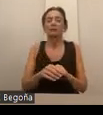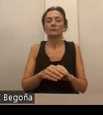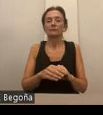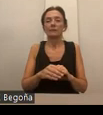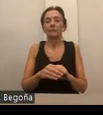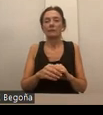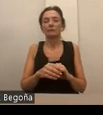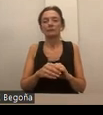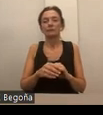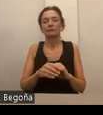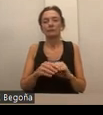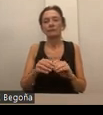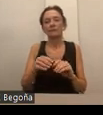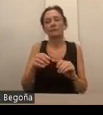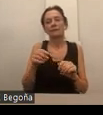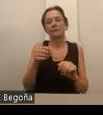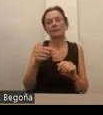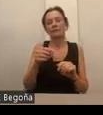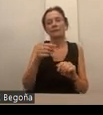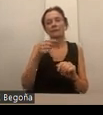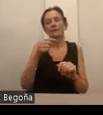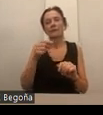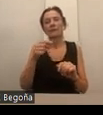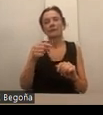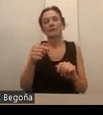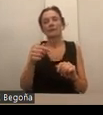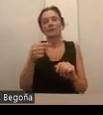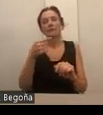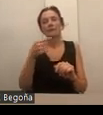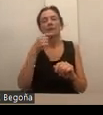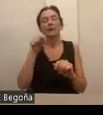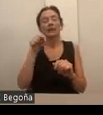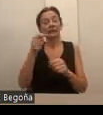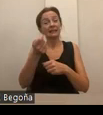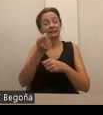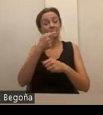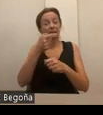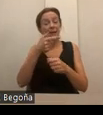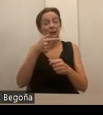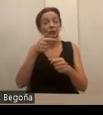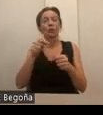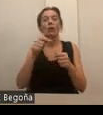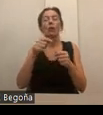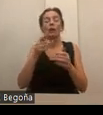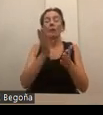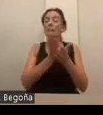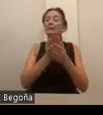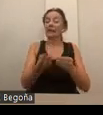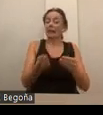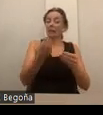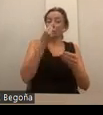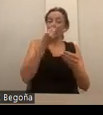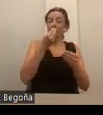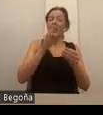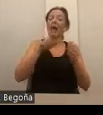concepto de vida media significa que desde que te lo tomas tú hasta que es eliminado completamente por el cuerpo, pues pasan muchas horas. En el